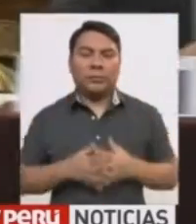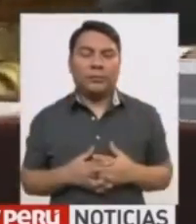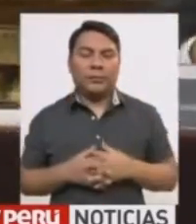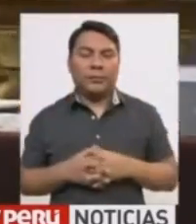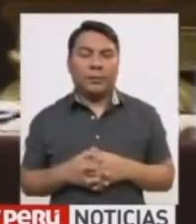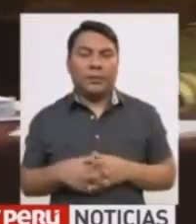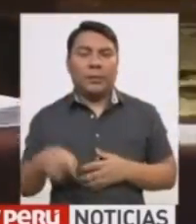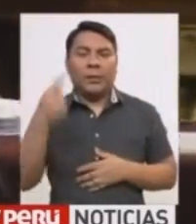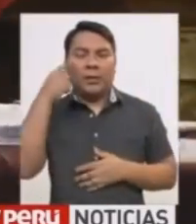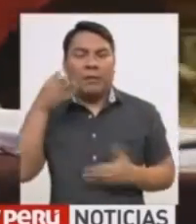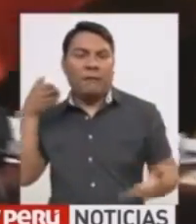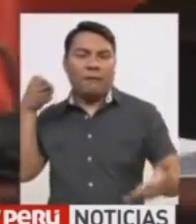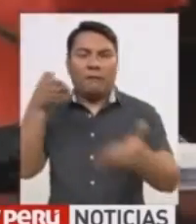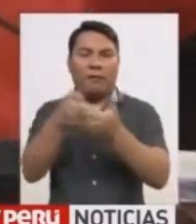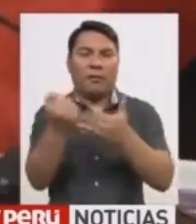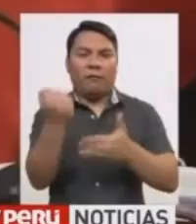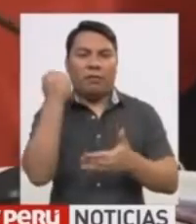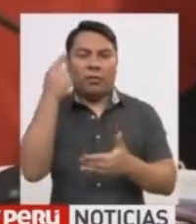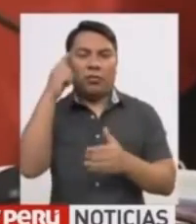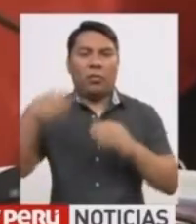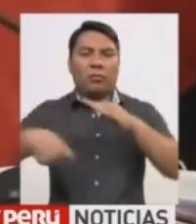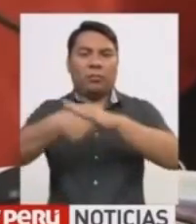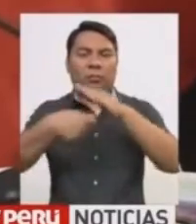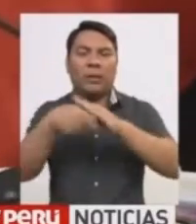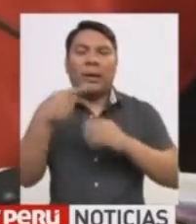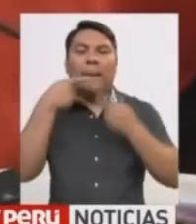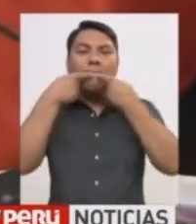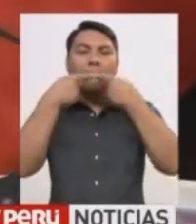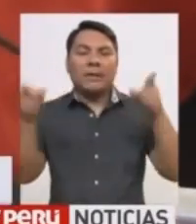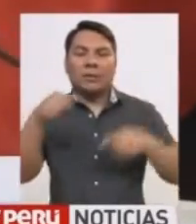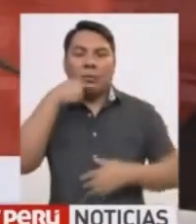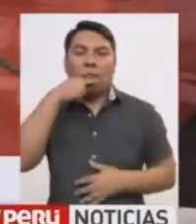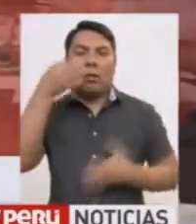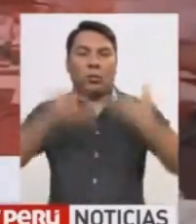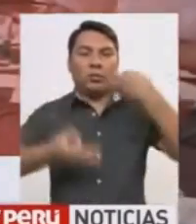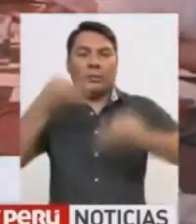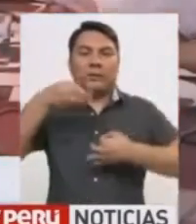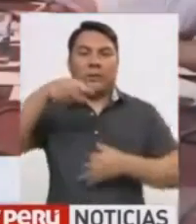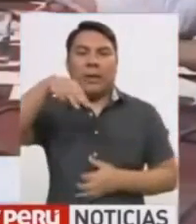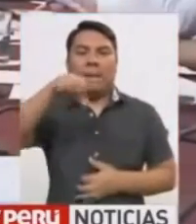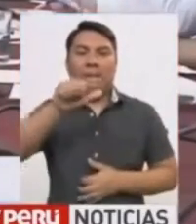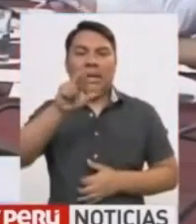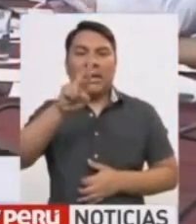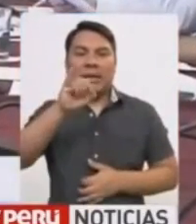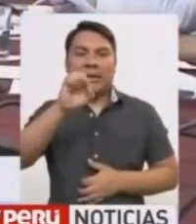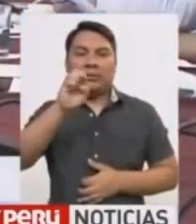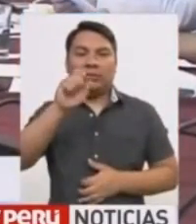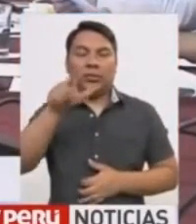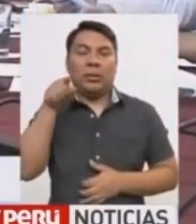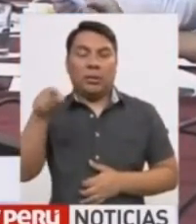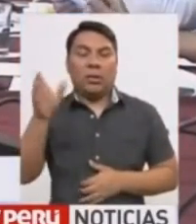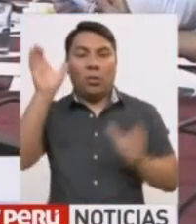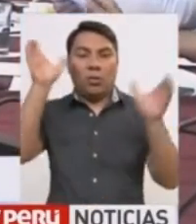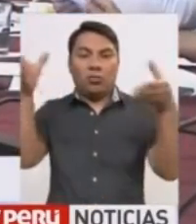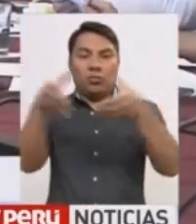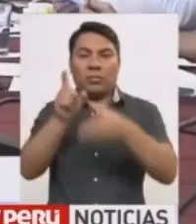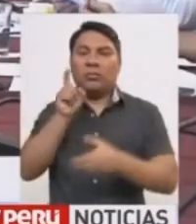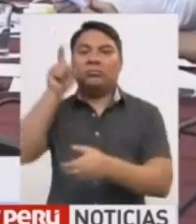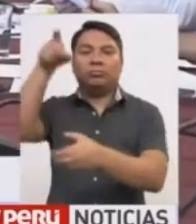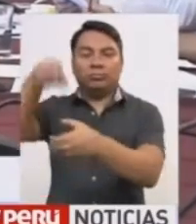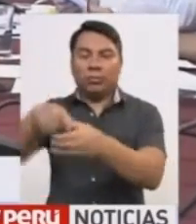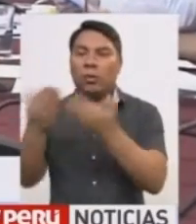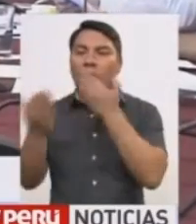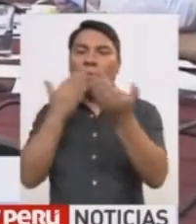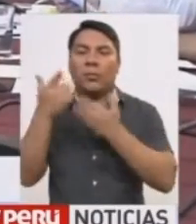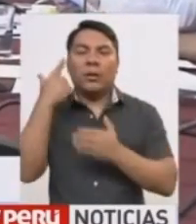Fuerte contra la corrupción es el mensaje de la ministra de Justicia, Marisol Pérez Tello. En el Congreso de la República dio detalles del decreto